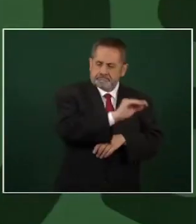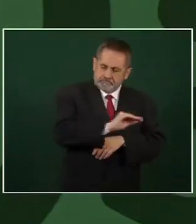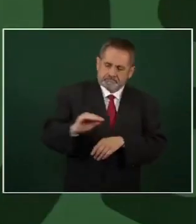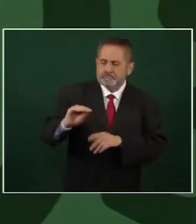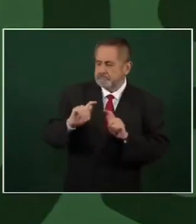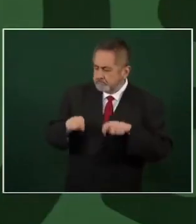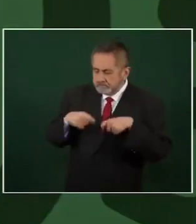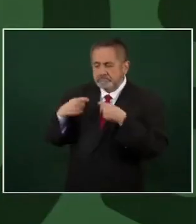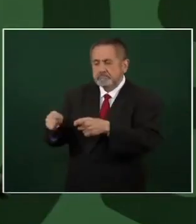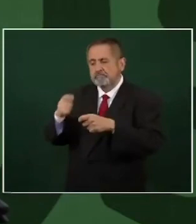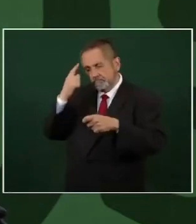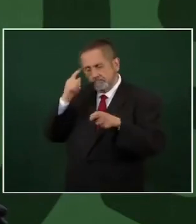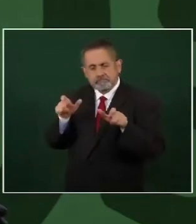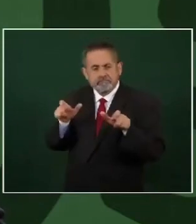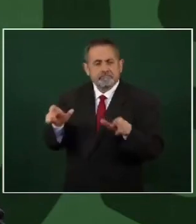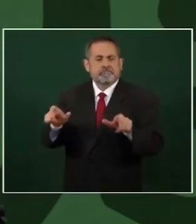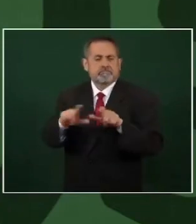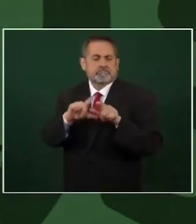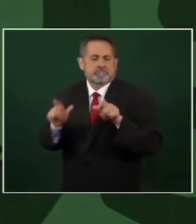Federal, la Guardia siguen